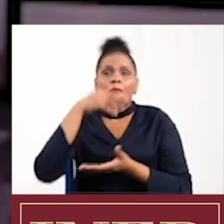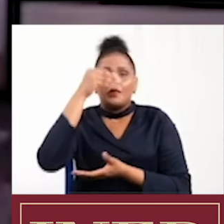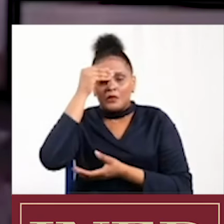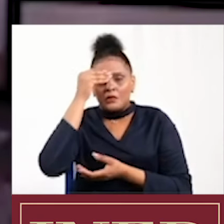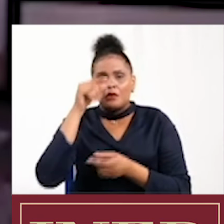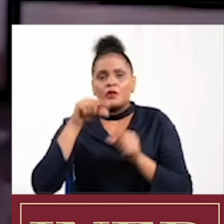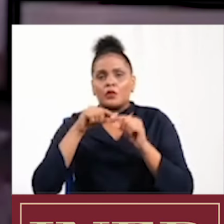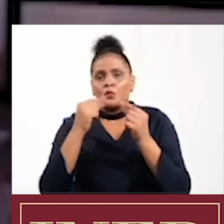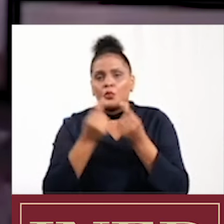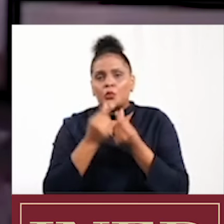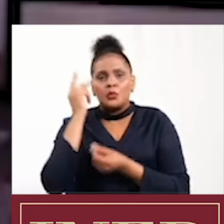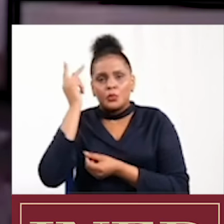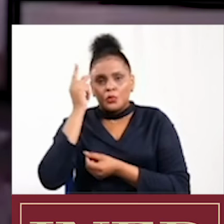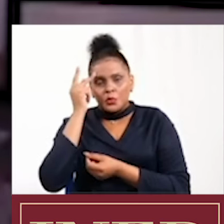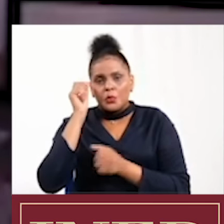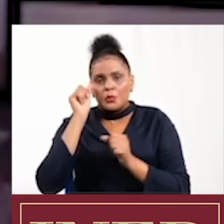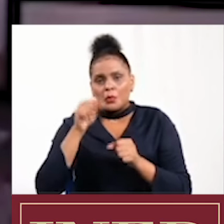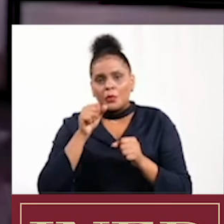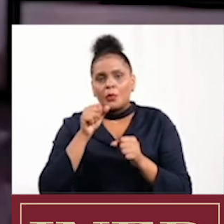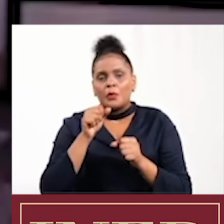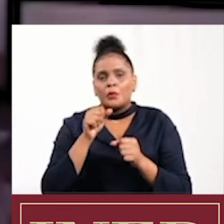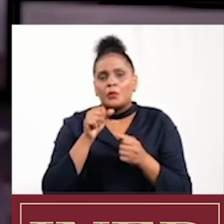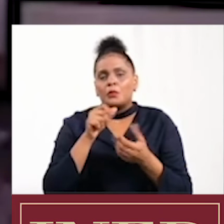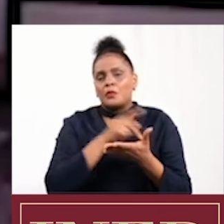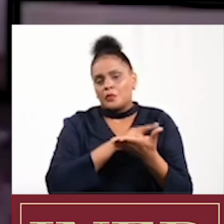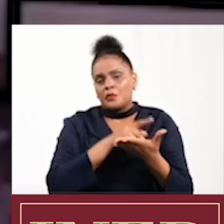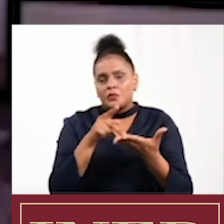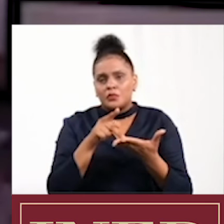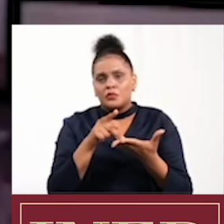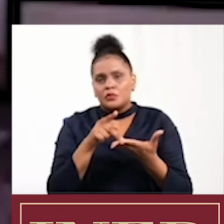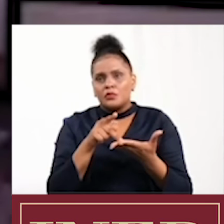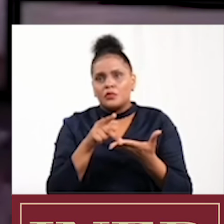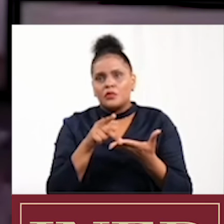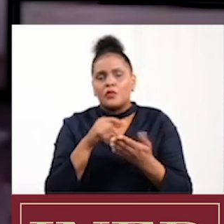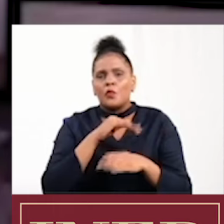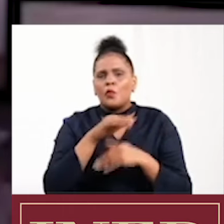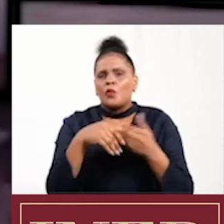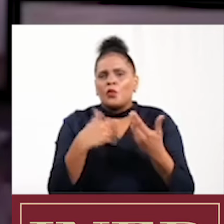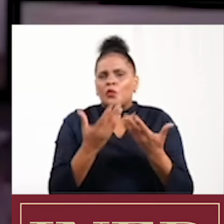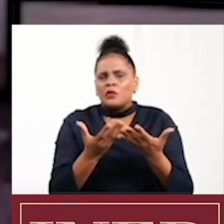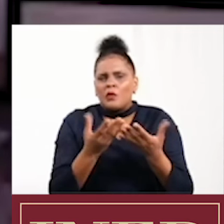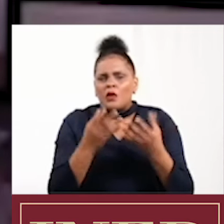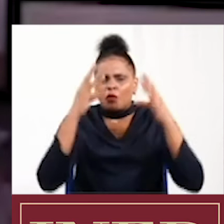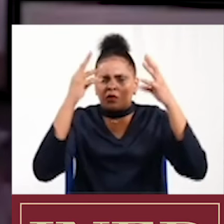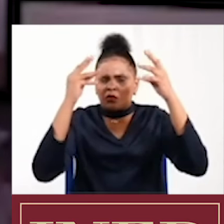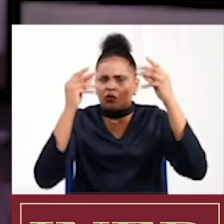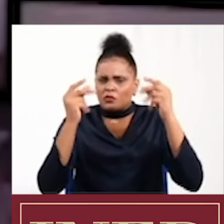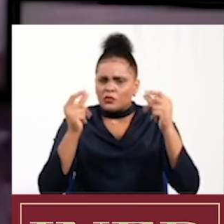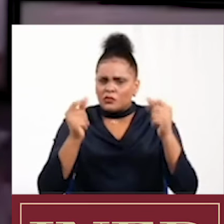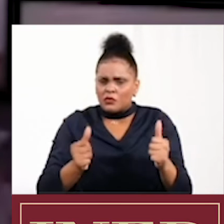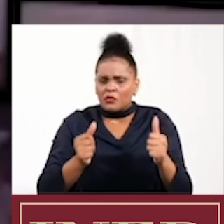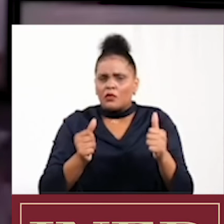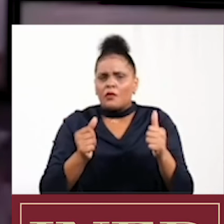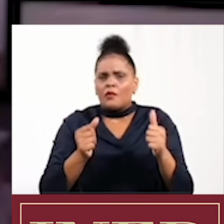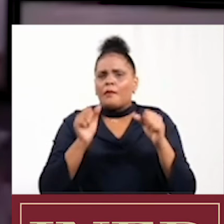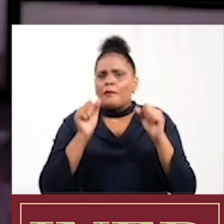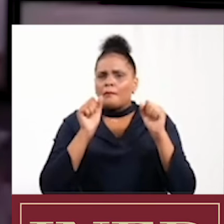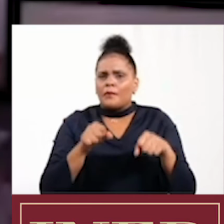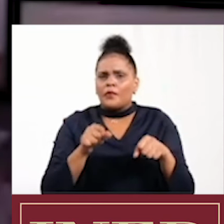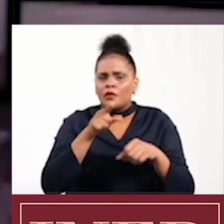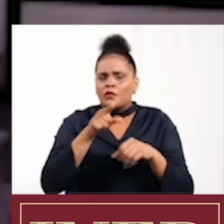desafíos respecto de la competición es decir que no es necesariamente cuentan con los recursos económicos para poder solventar